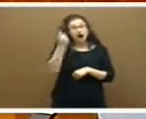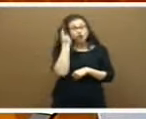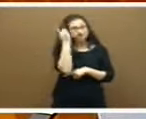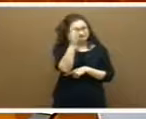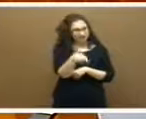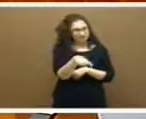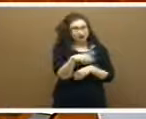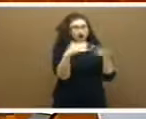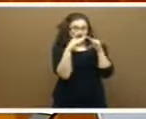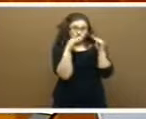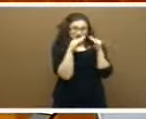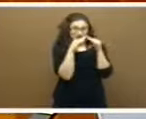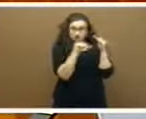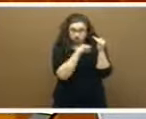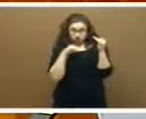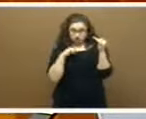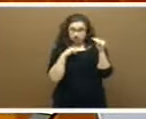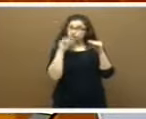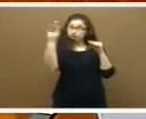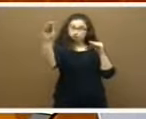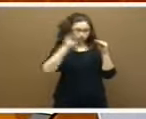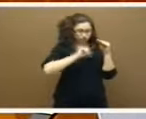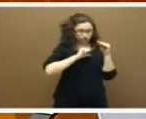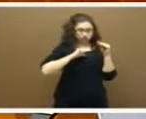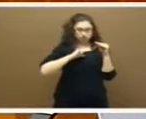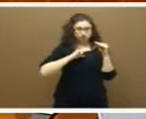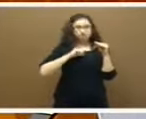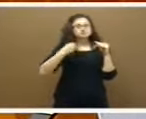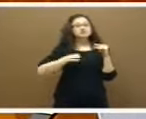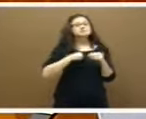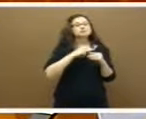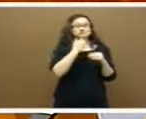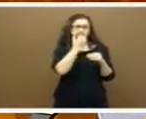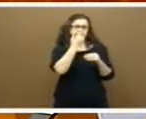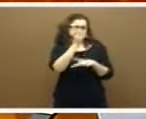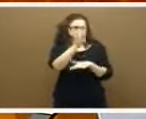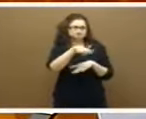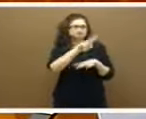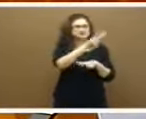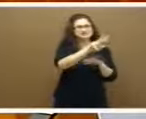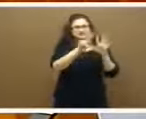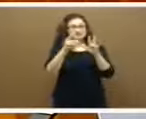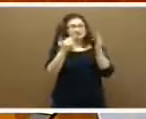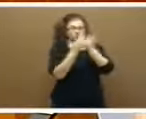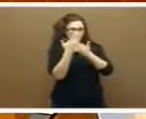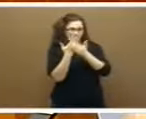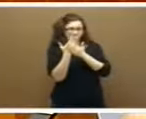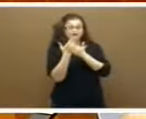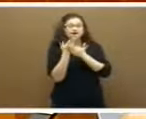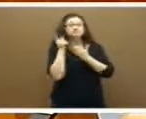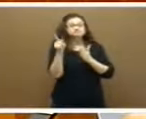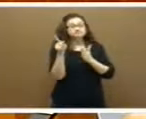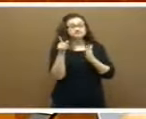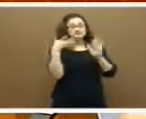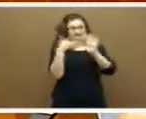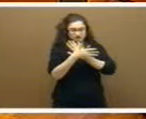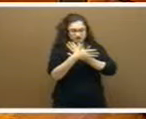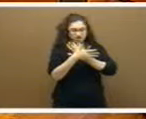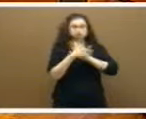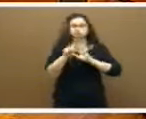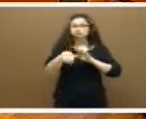respectivos domicilios por periodos superiores a 7 días, lo que hace que también estos intercambios, además de ser una herramienta idiomática,